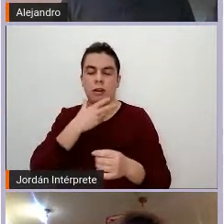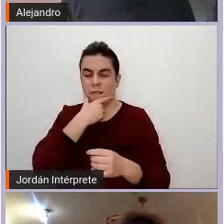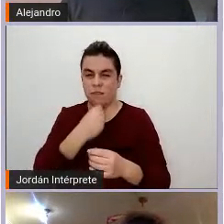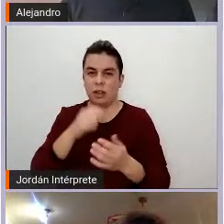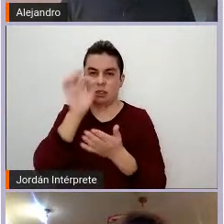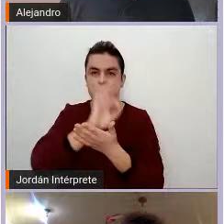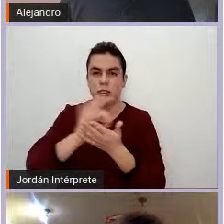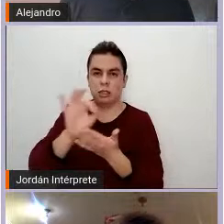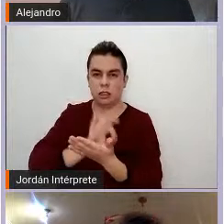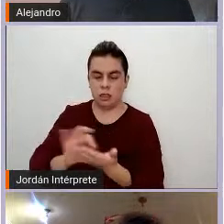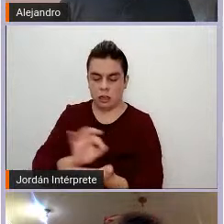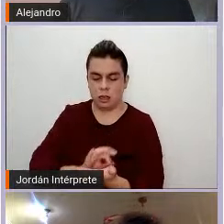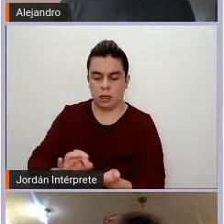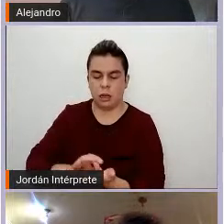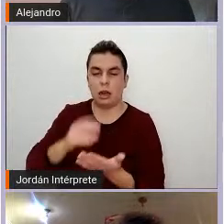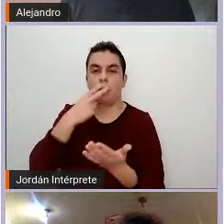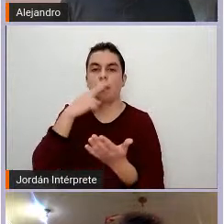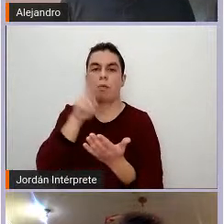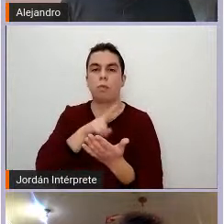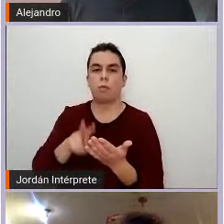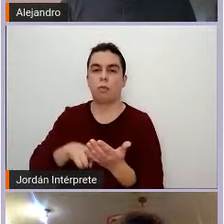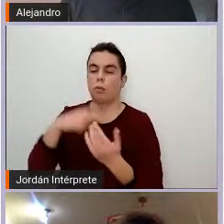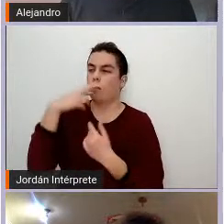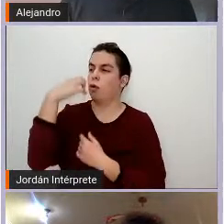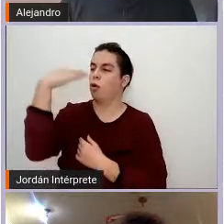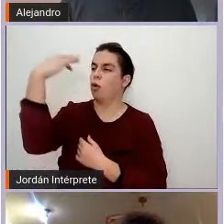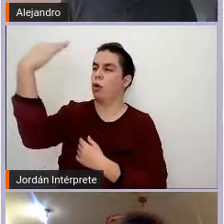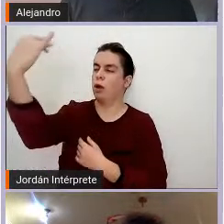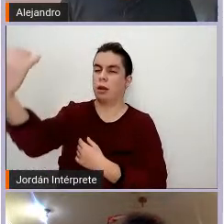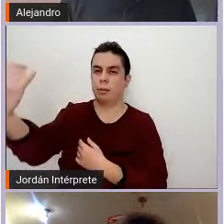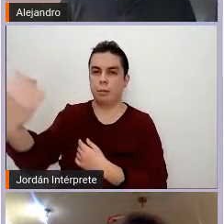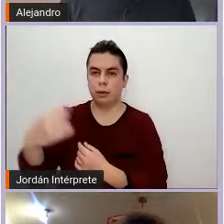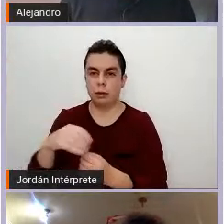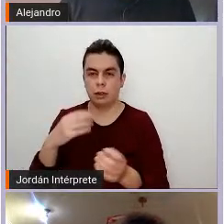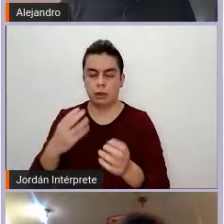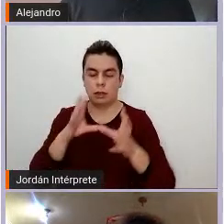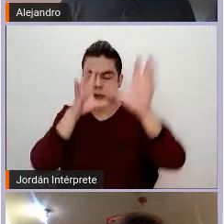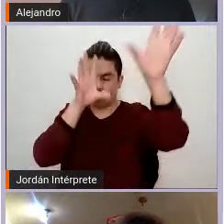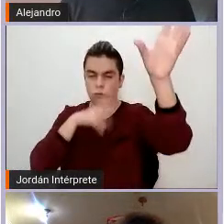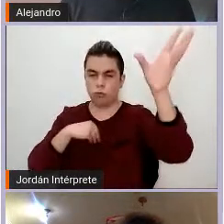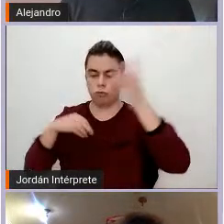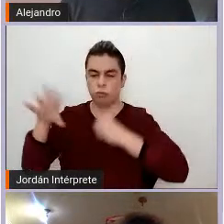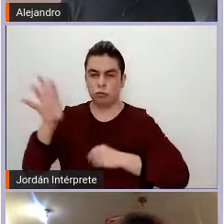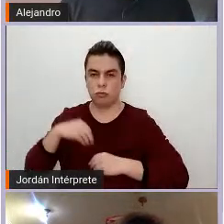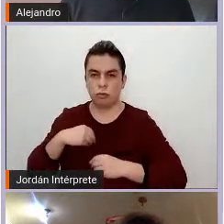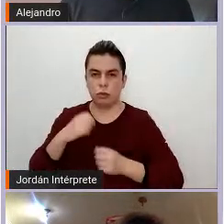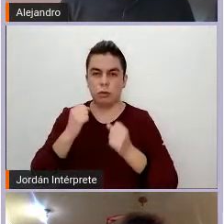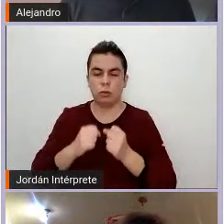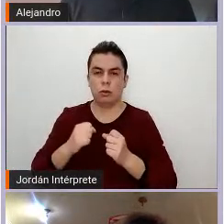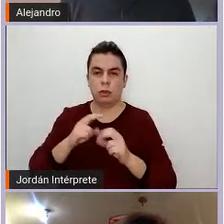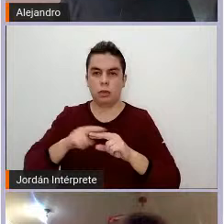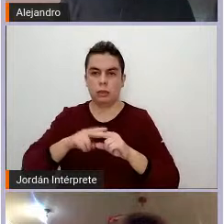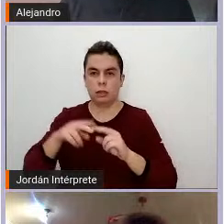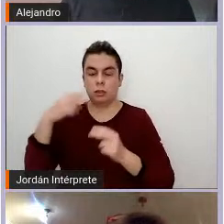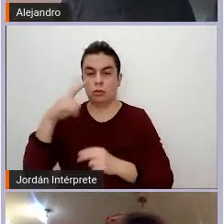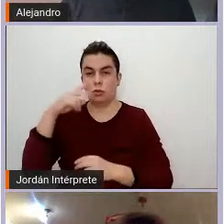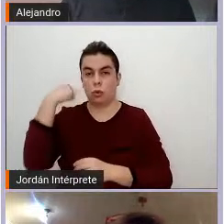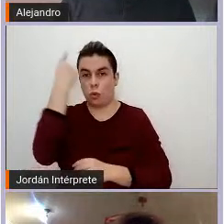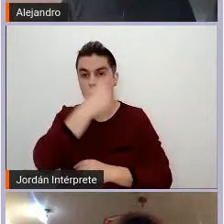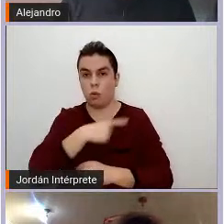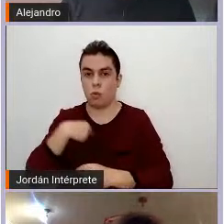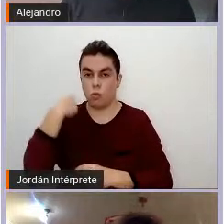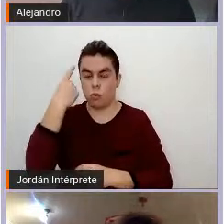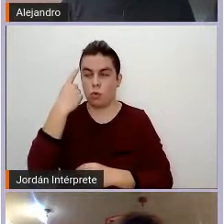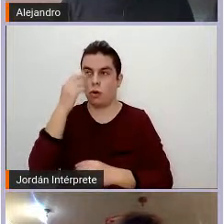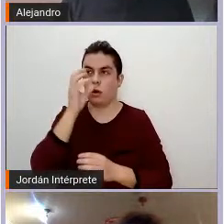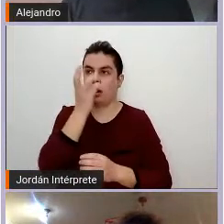tejer el relato, adquiriendo herramientas musicoliterarias tradicionales para deletrear su retrato. Podemos decir que